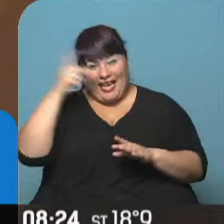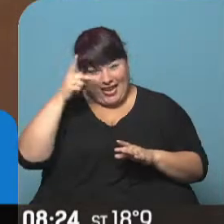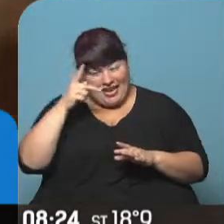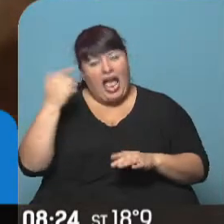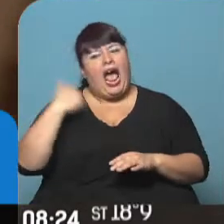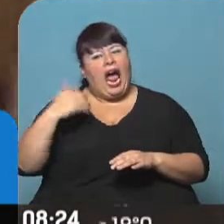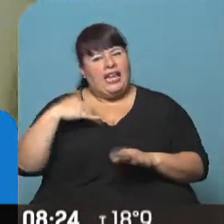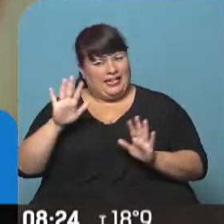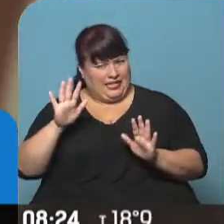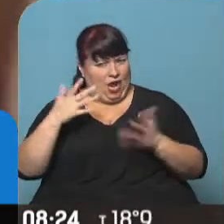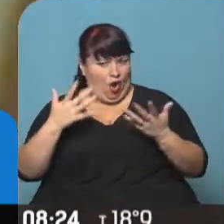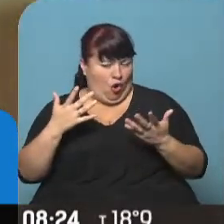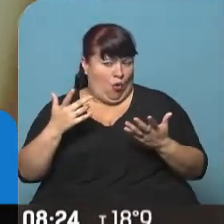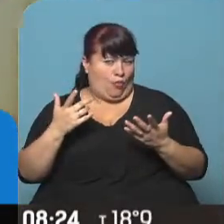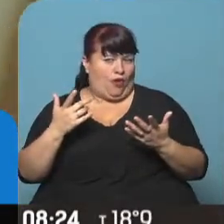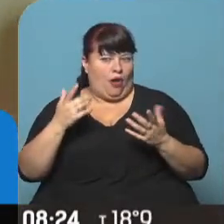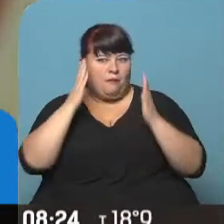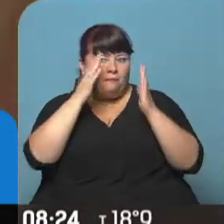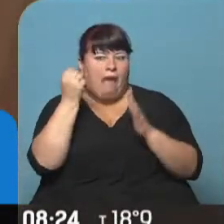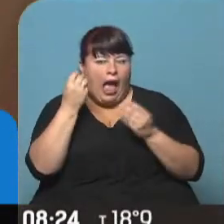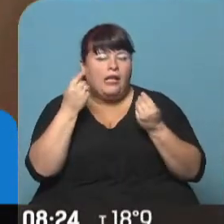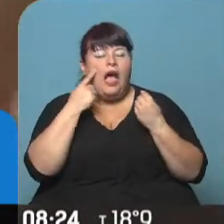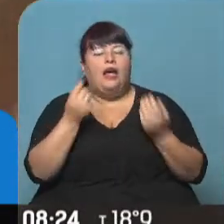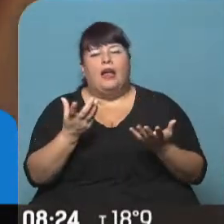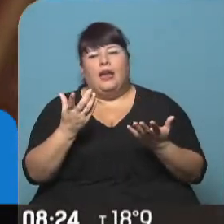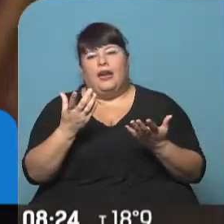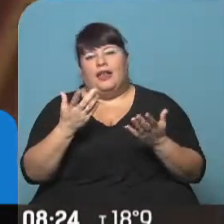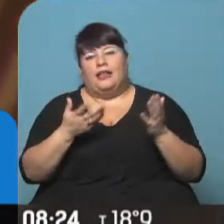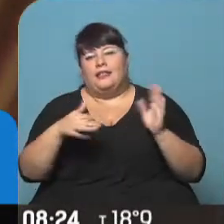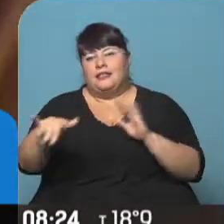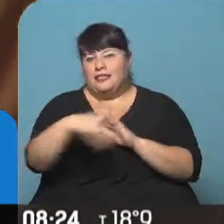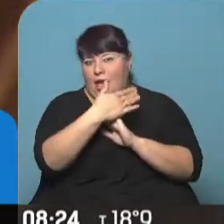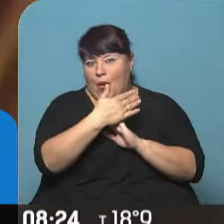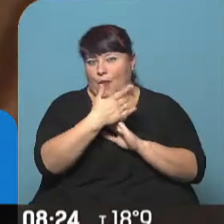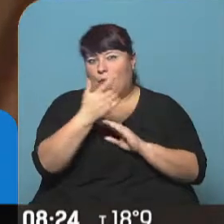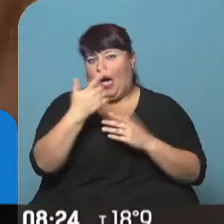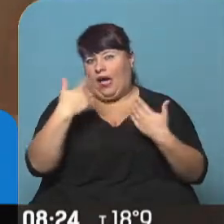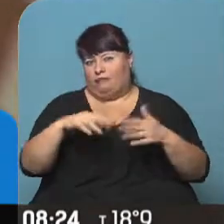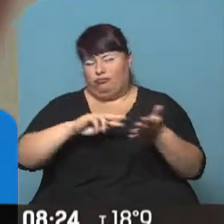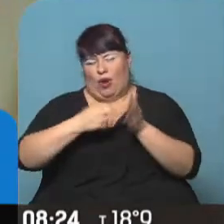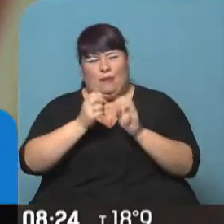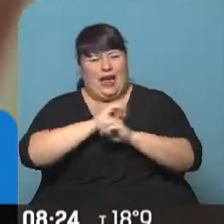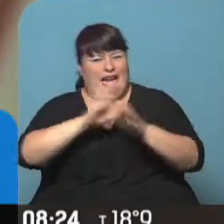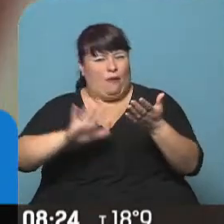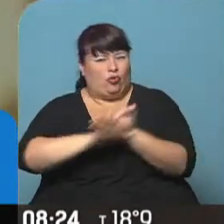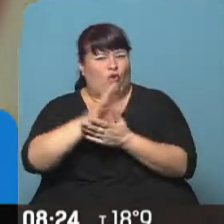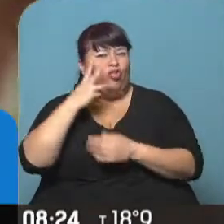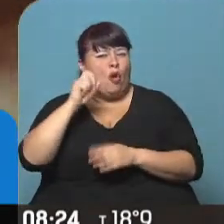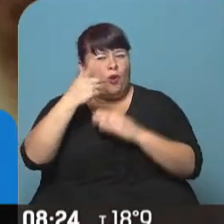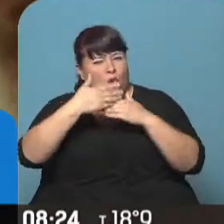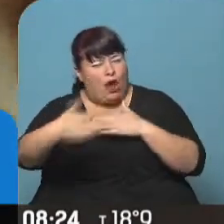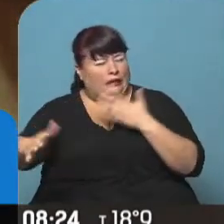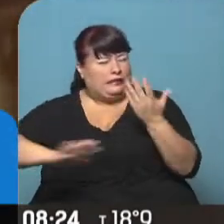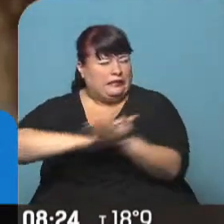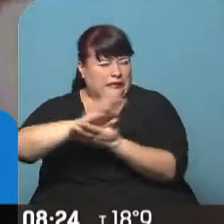la Argentina estaba obviamente más pendiente de la salida de lo que fue la enorme crisis de 2001 en